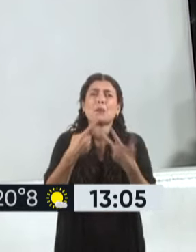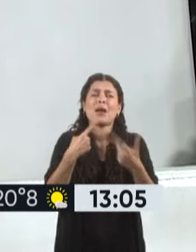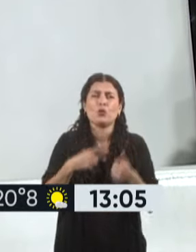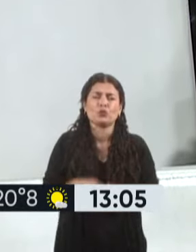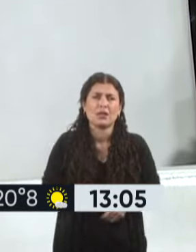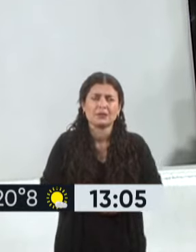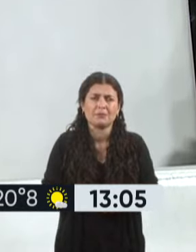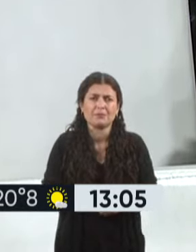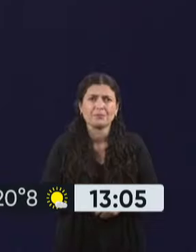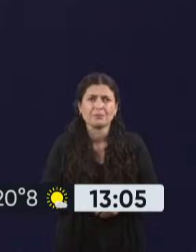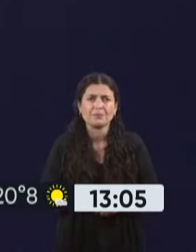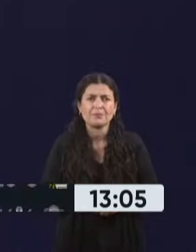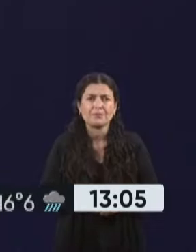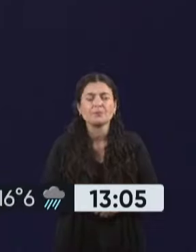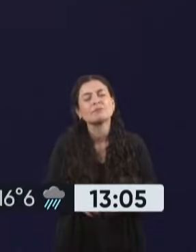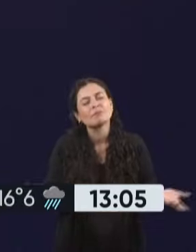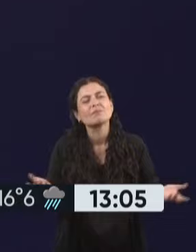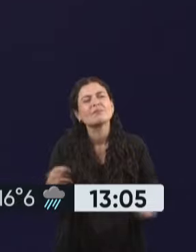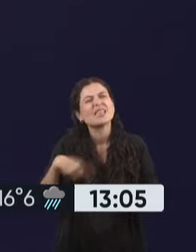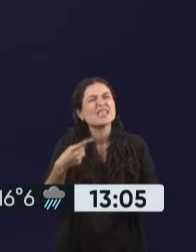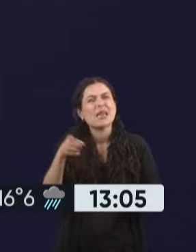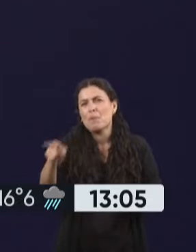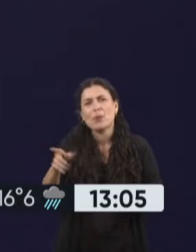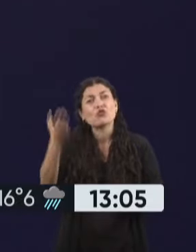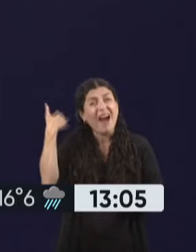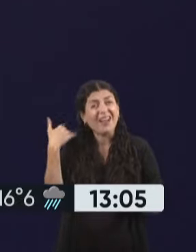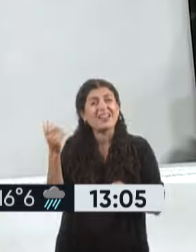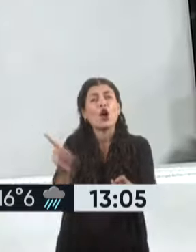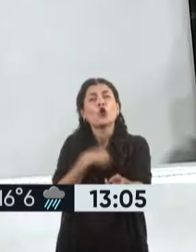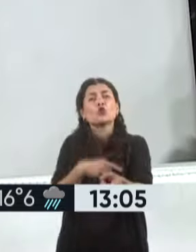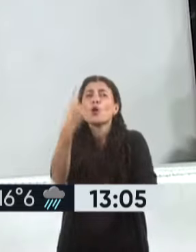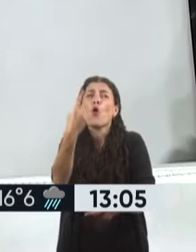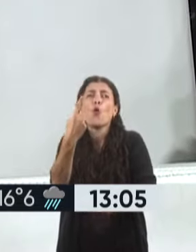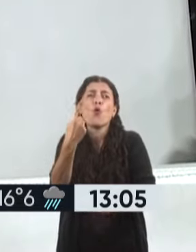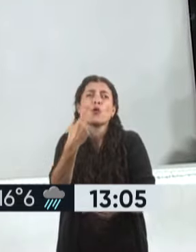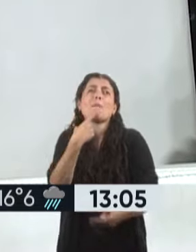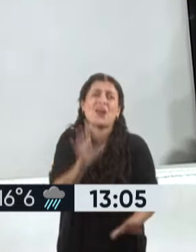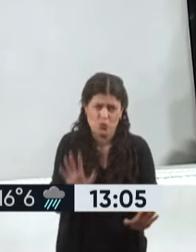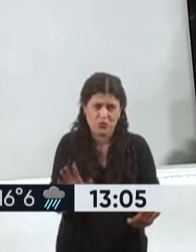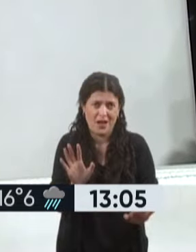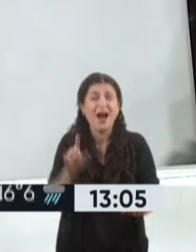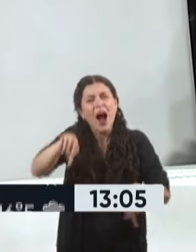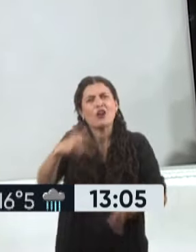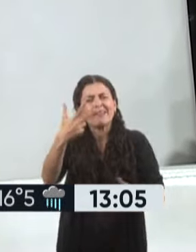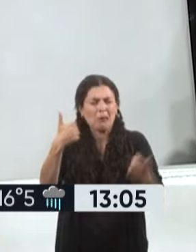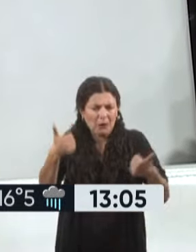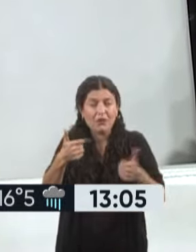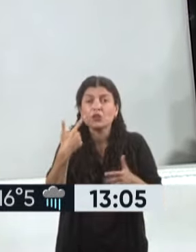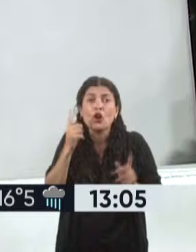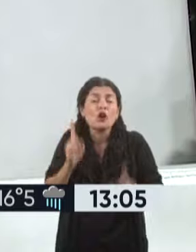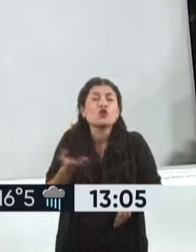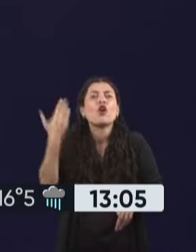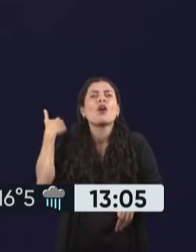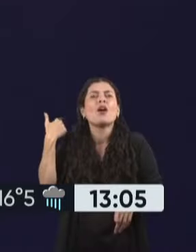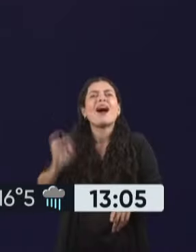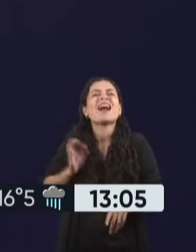ser, vinculadas. Está bien, vos habitualmente haces una, así que... Hago una y no pregunto desde el año pasado, literal. ¿En serio? Exacto, ¿Qué correcto. pasó? ¿No venís o